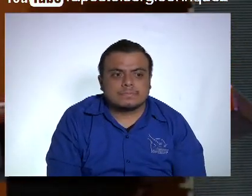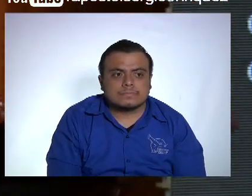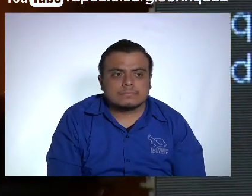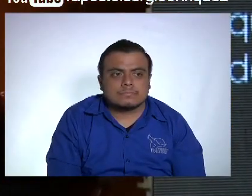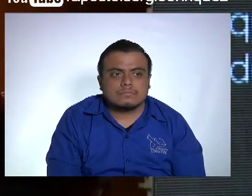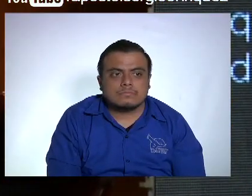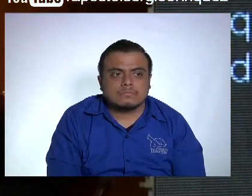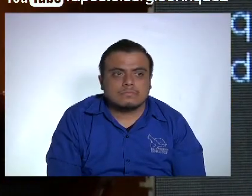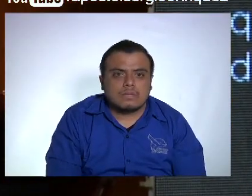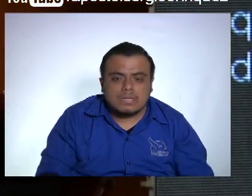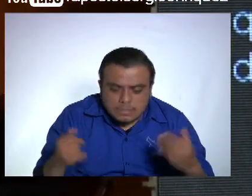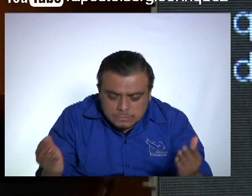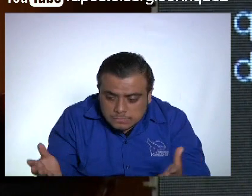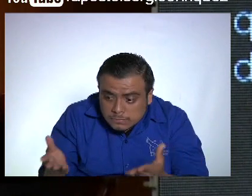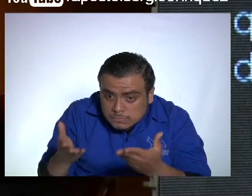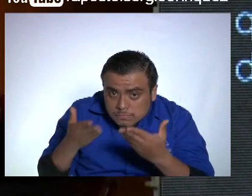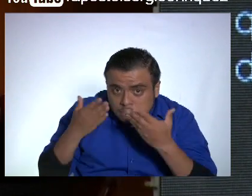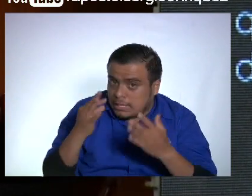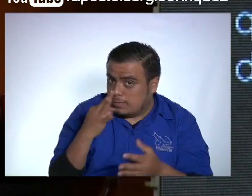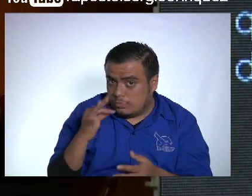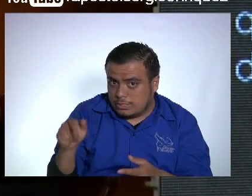Este perfume costaba mucho.